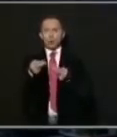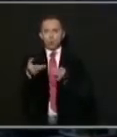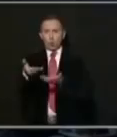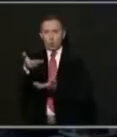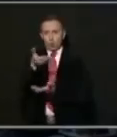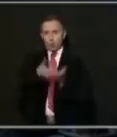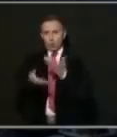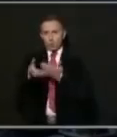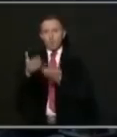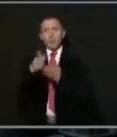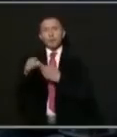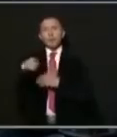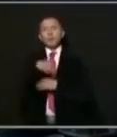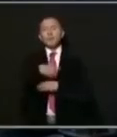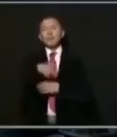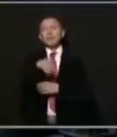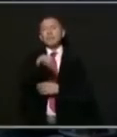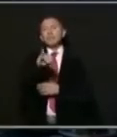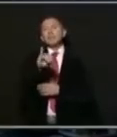de Tehuantepec.